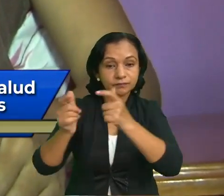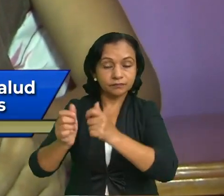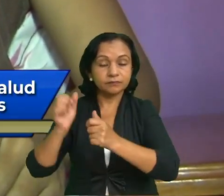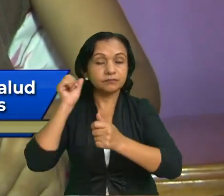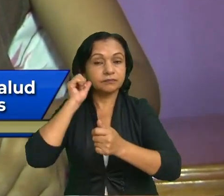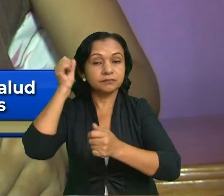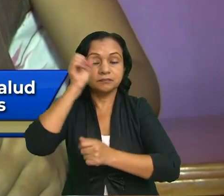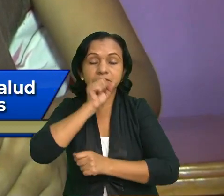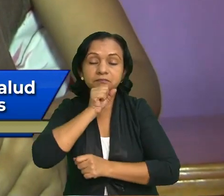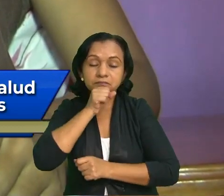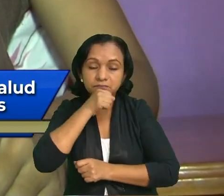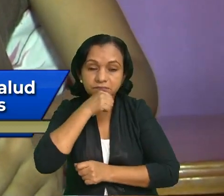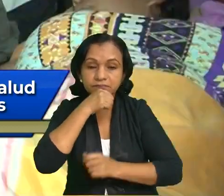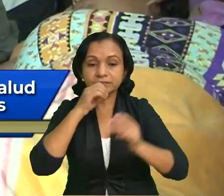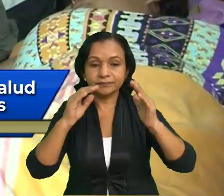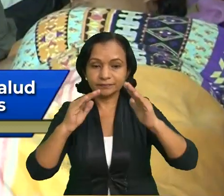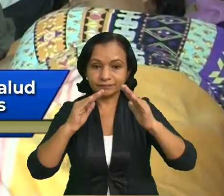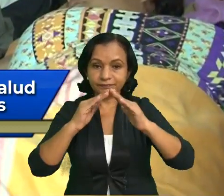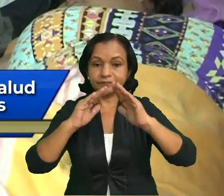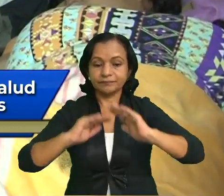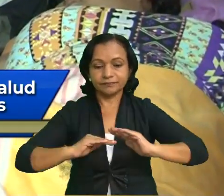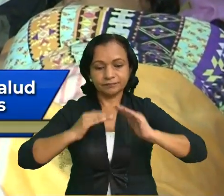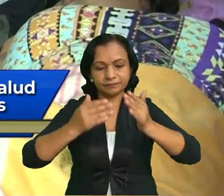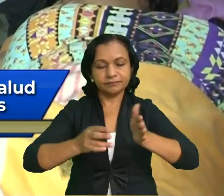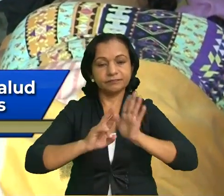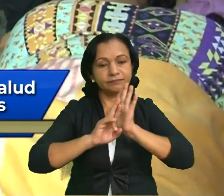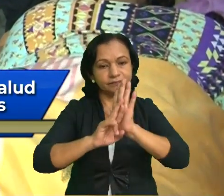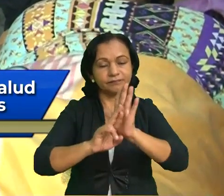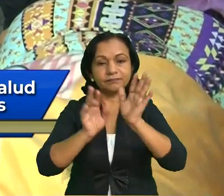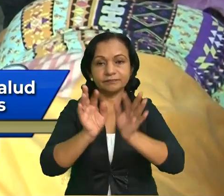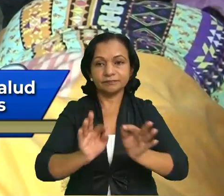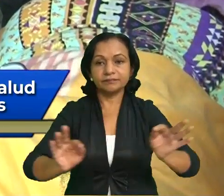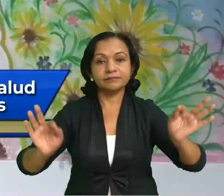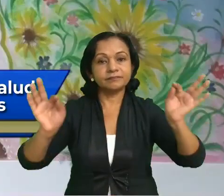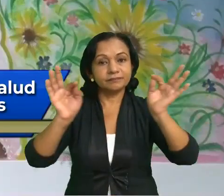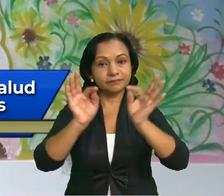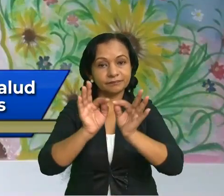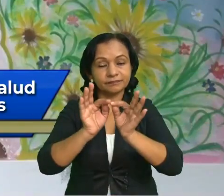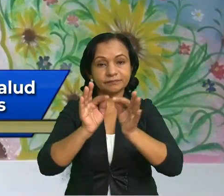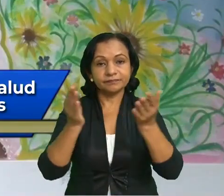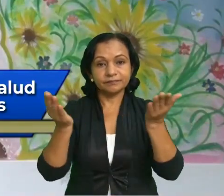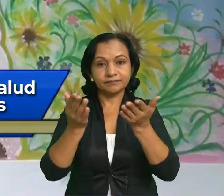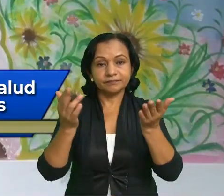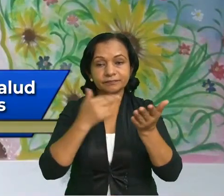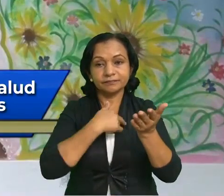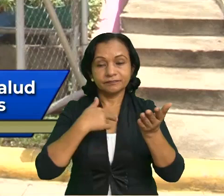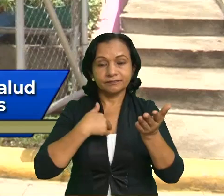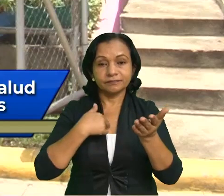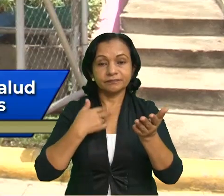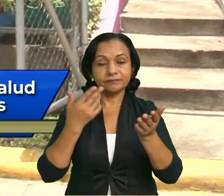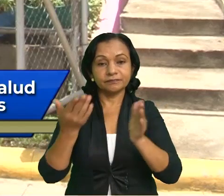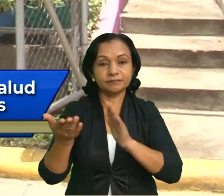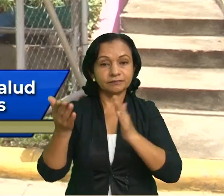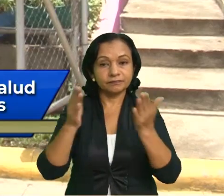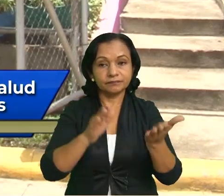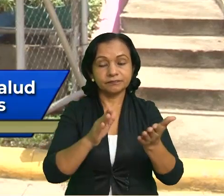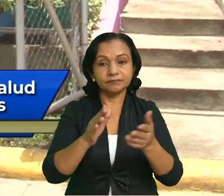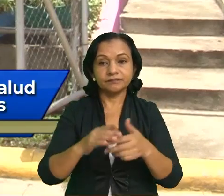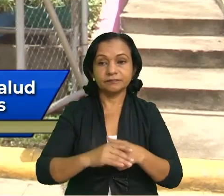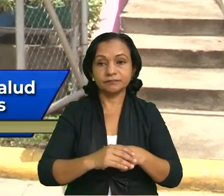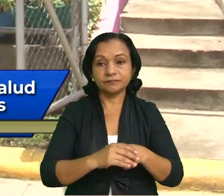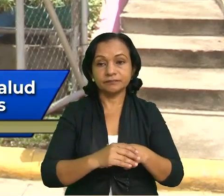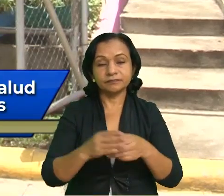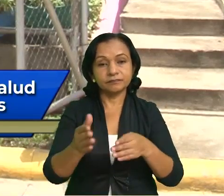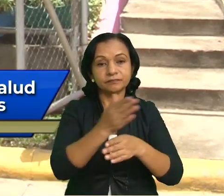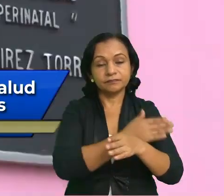mayores las casas maternas que dan una respuesta tan importante que ahí vemos el impacto en la mortalidad materna nosotros pasamos de